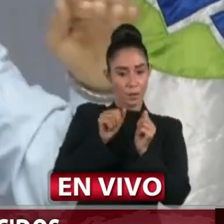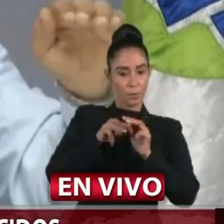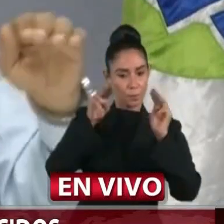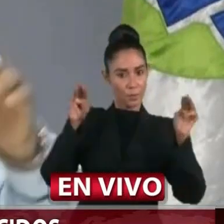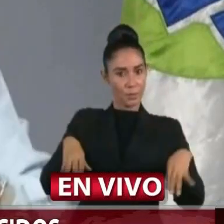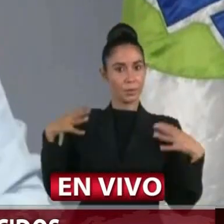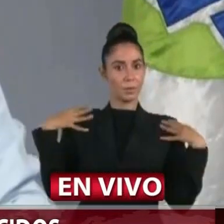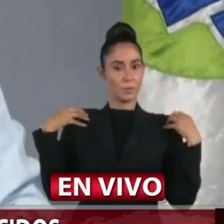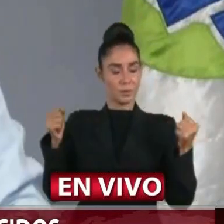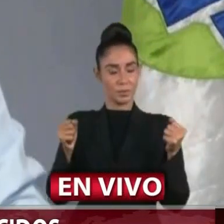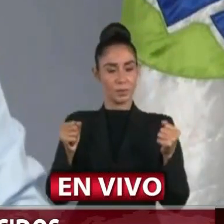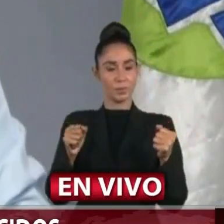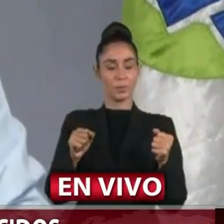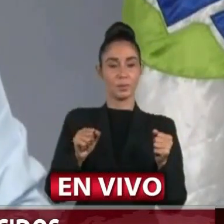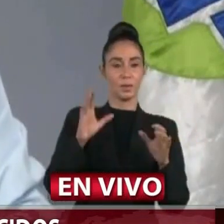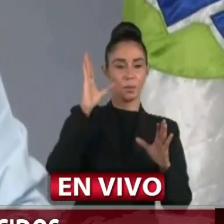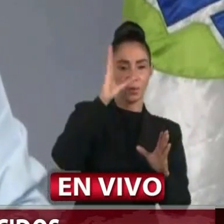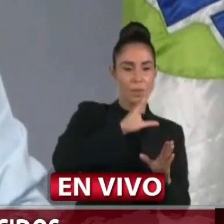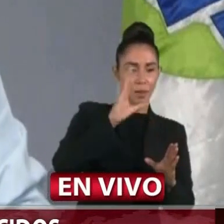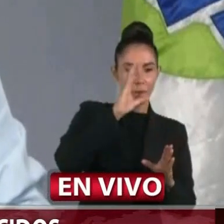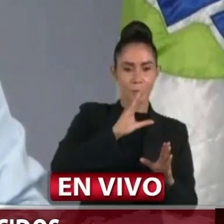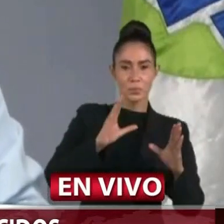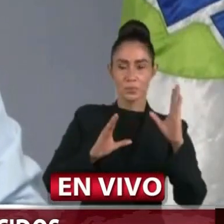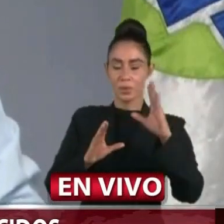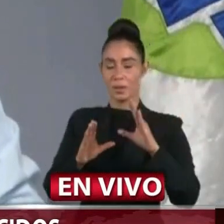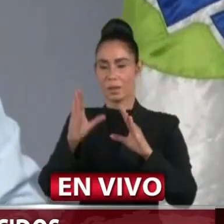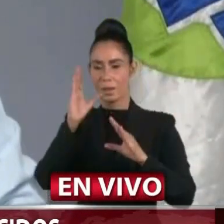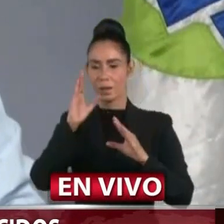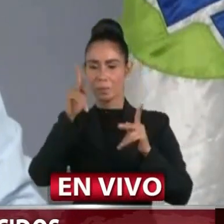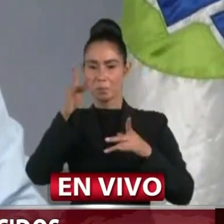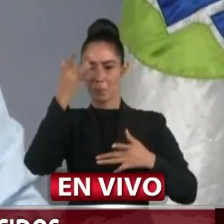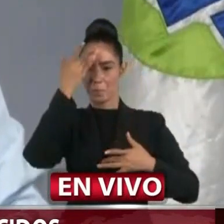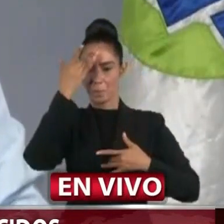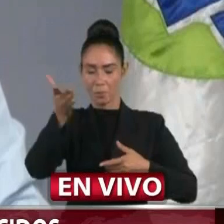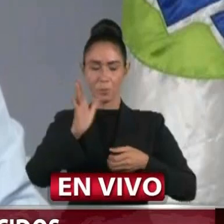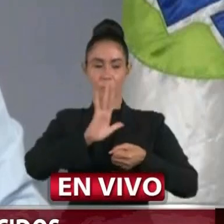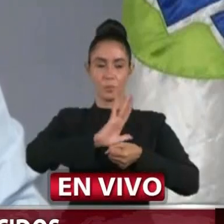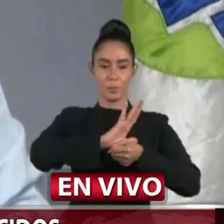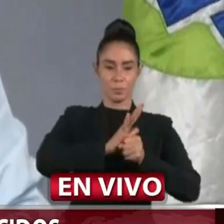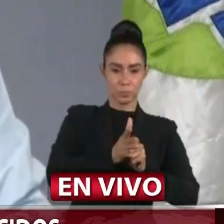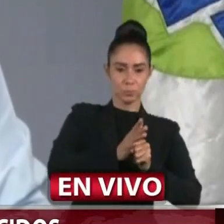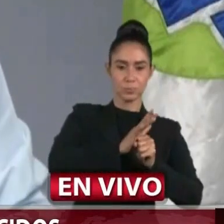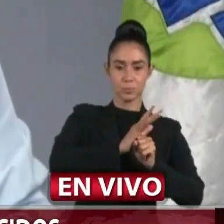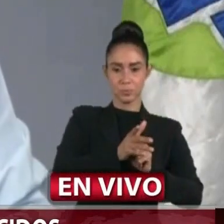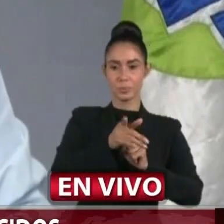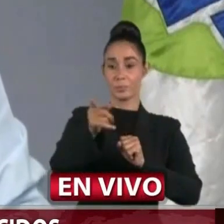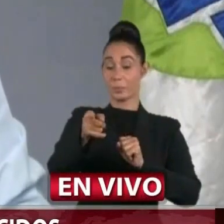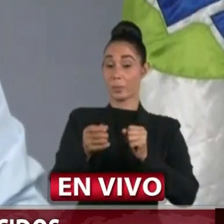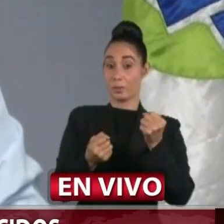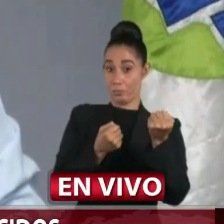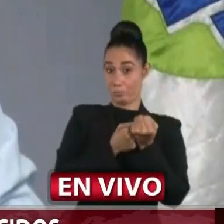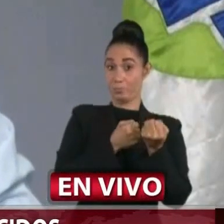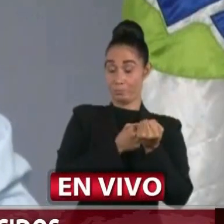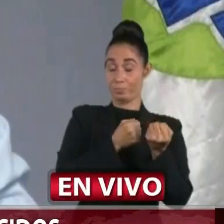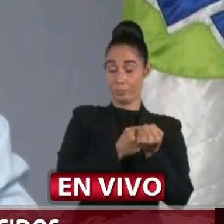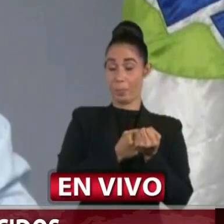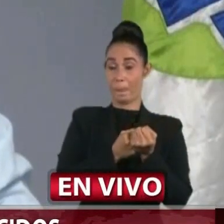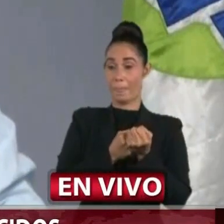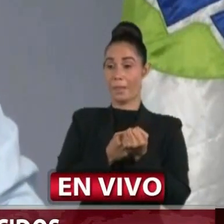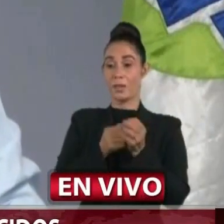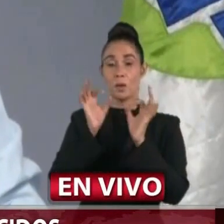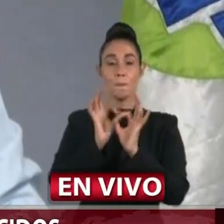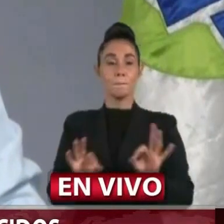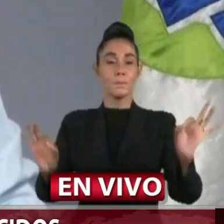hecho una instrucción a todas las direcciones provinciales para empezar a poner en movimiento las juntas de